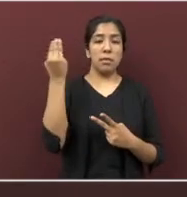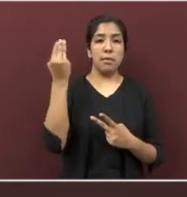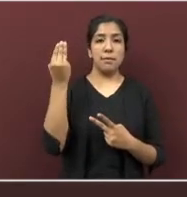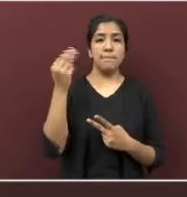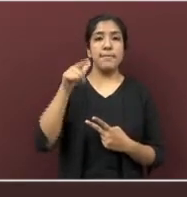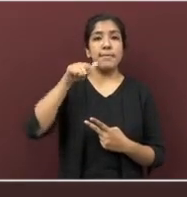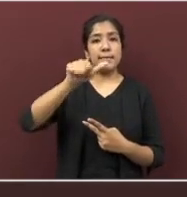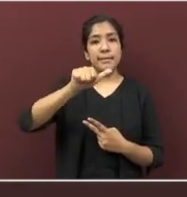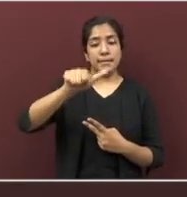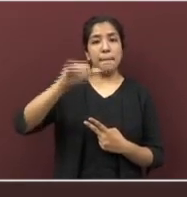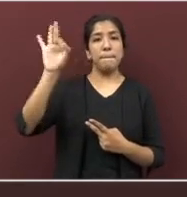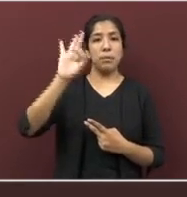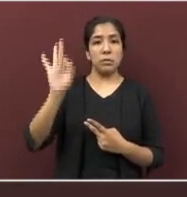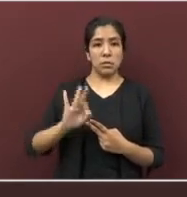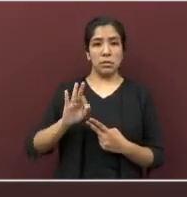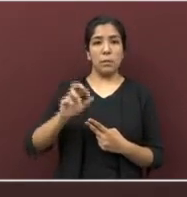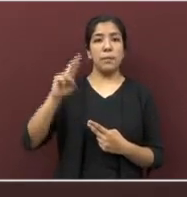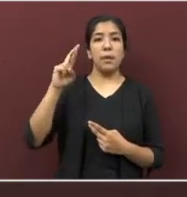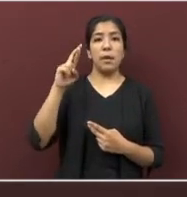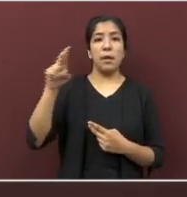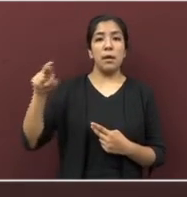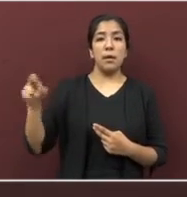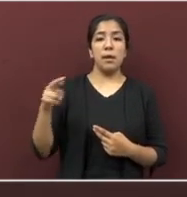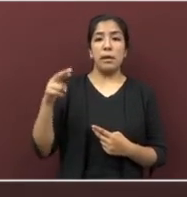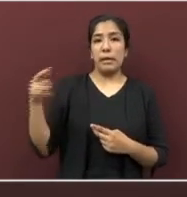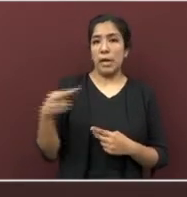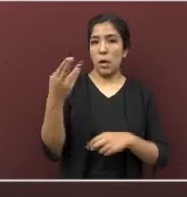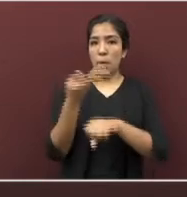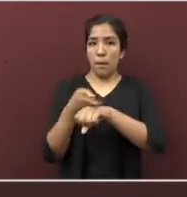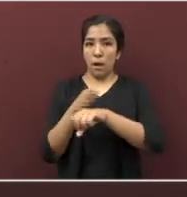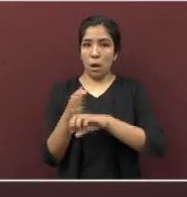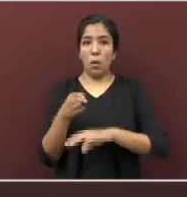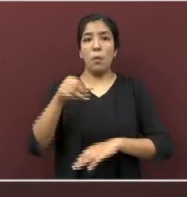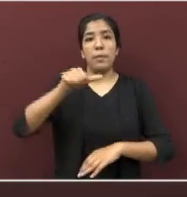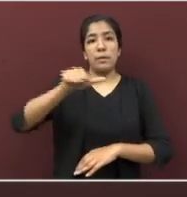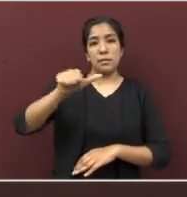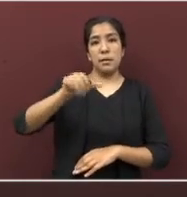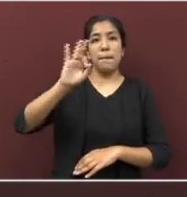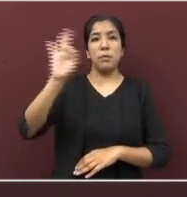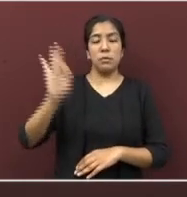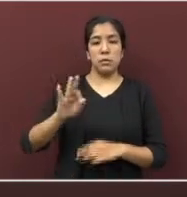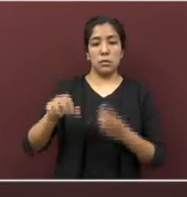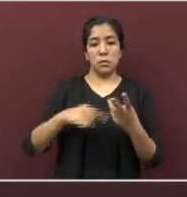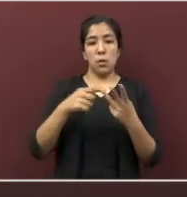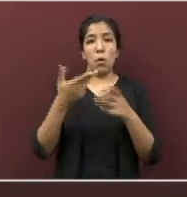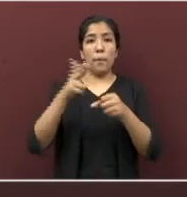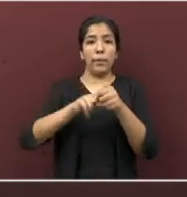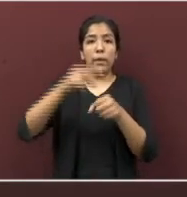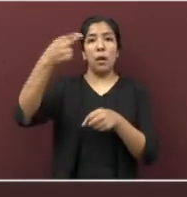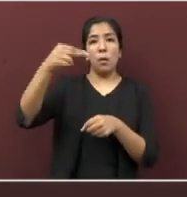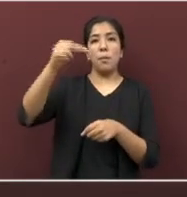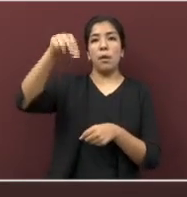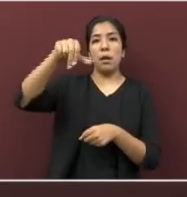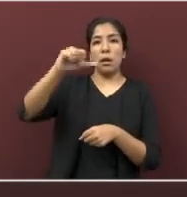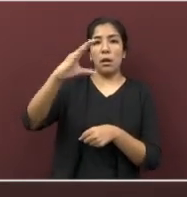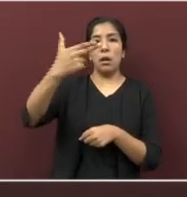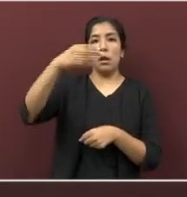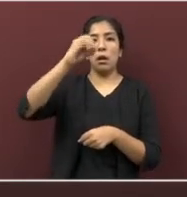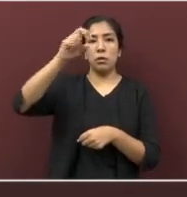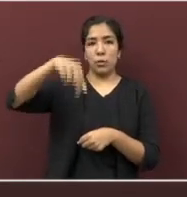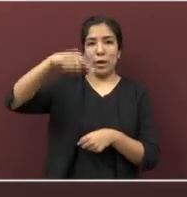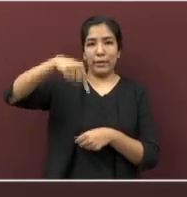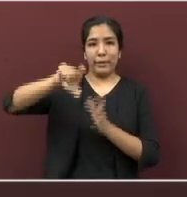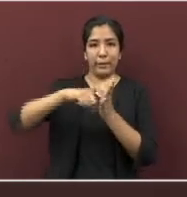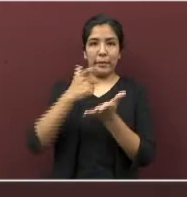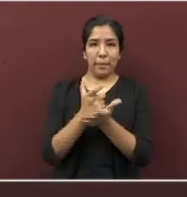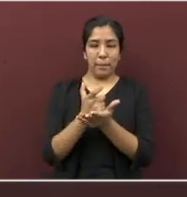blanco 10 por ciento y nación de xalapa 8 por ciento ese es el dato de los que